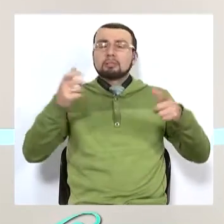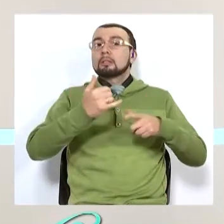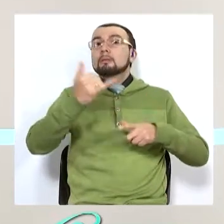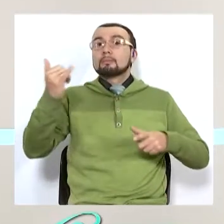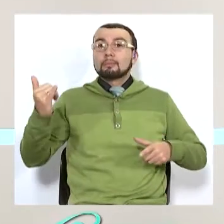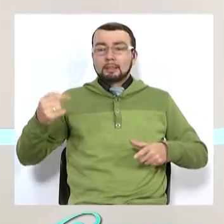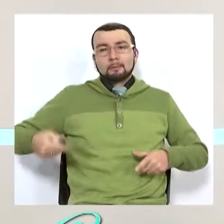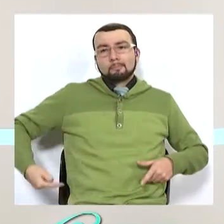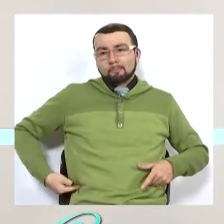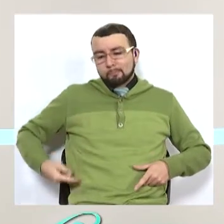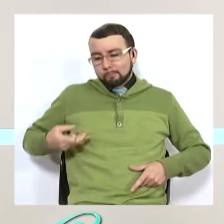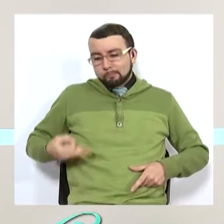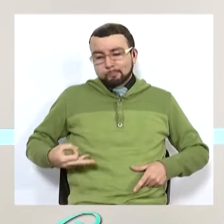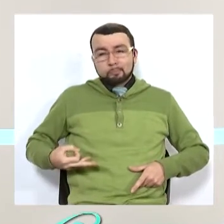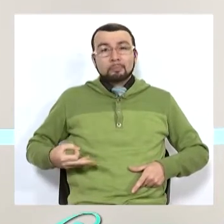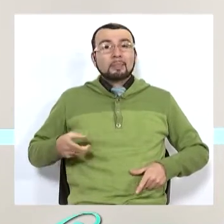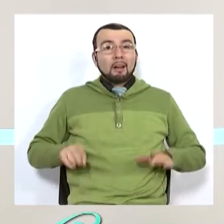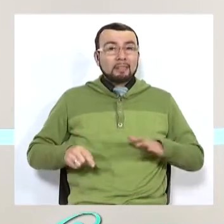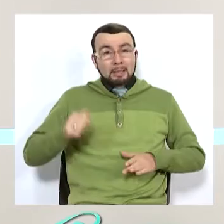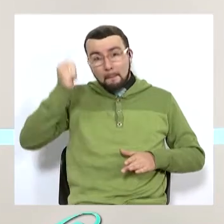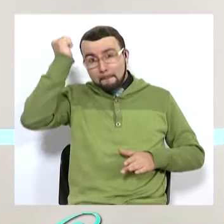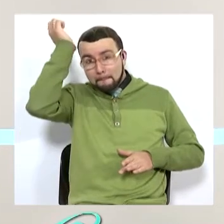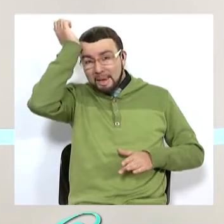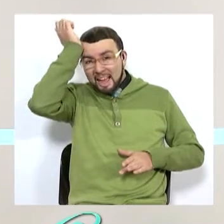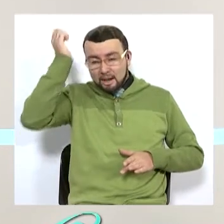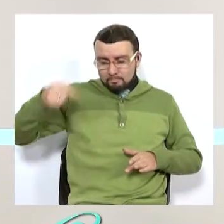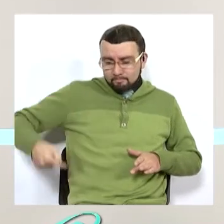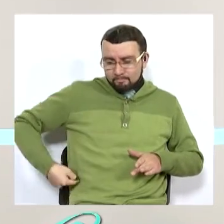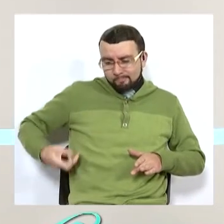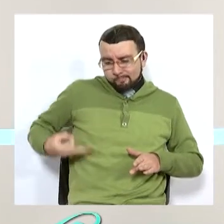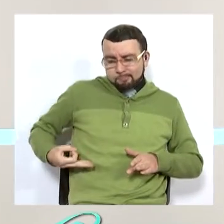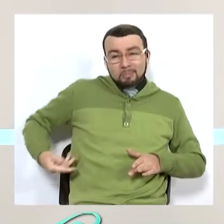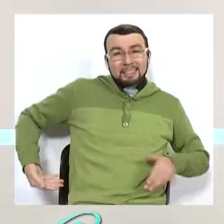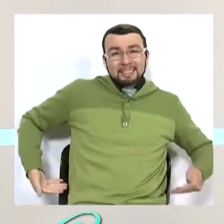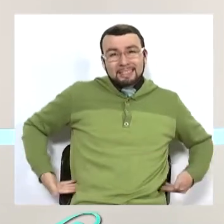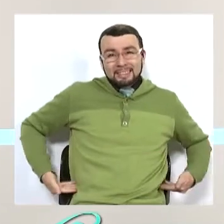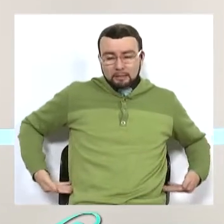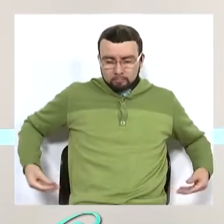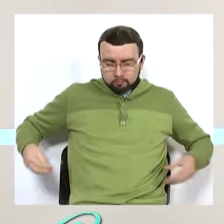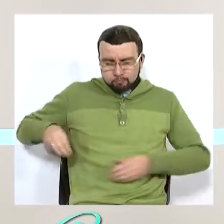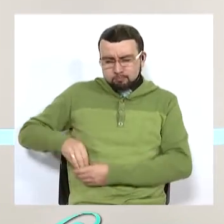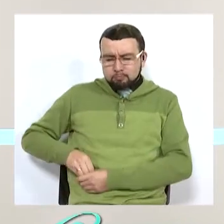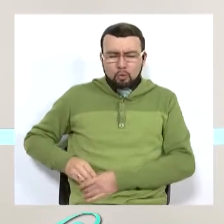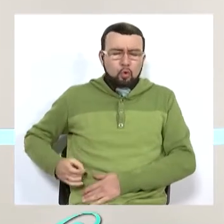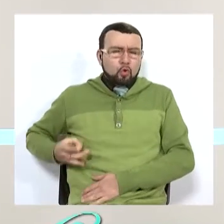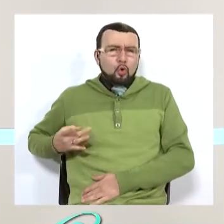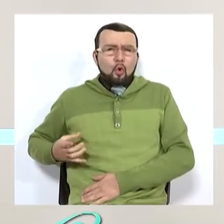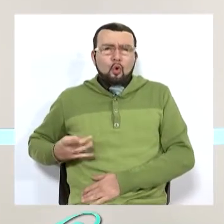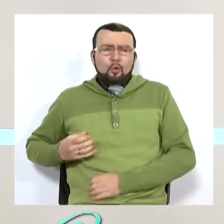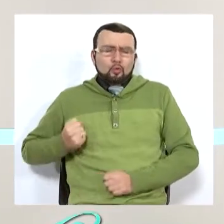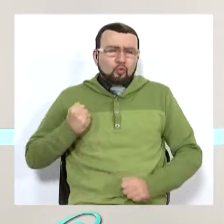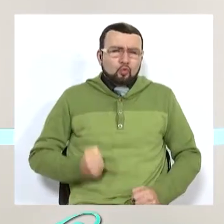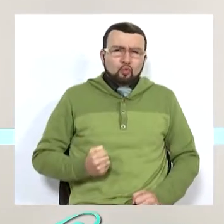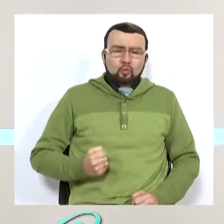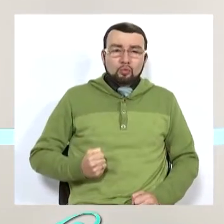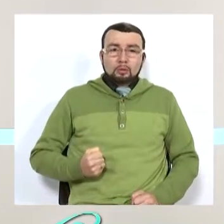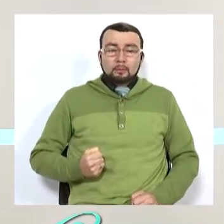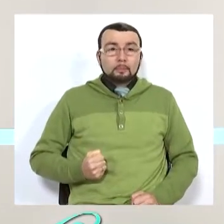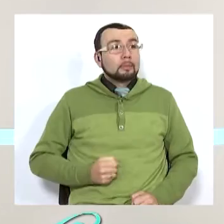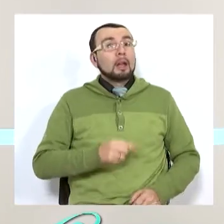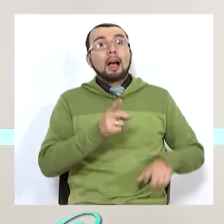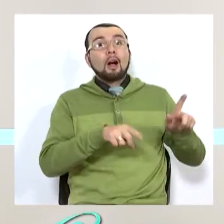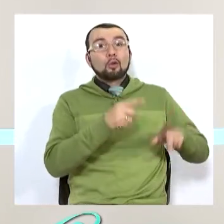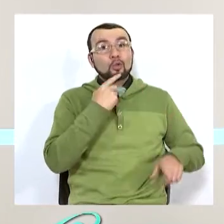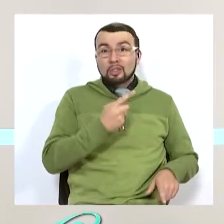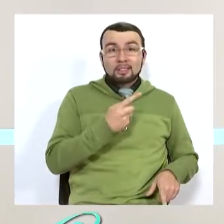los cálculos renales o las piedras que se forman en el riñón y dan un dolor intenso. Está descrito